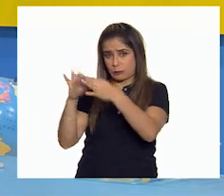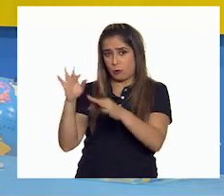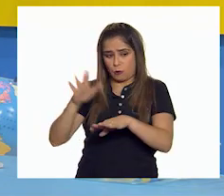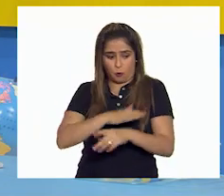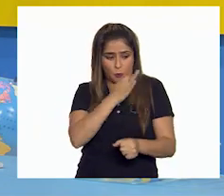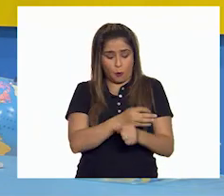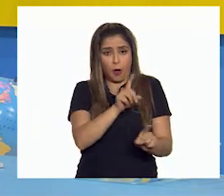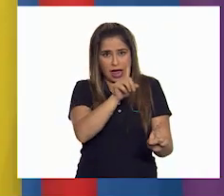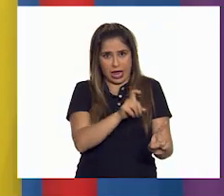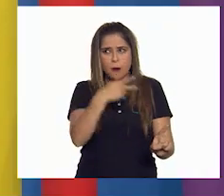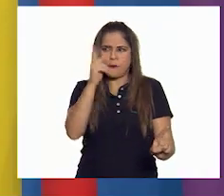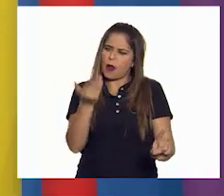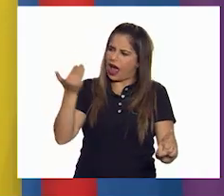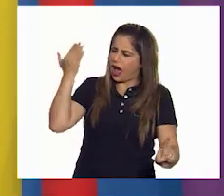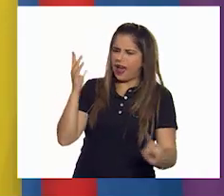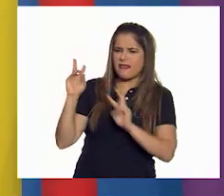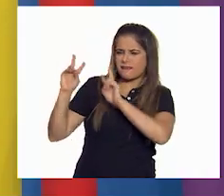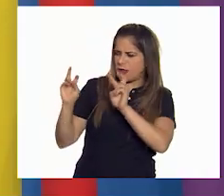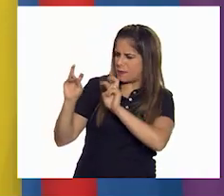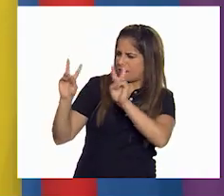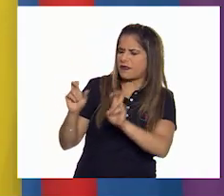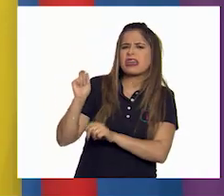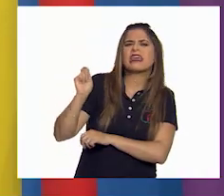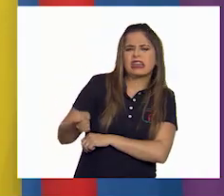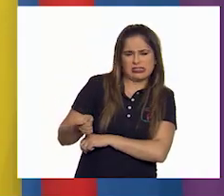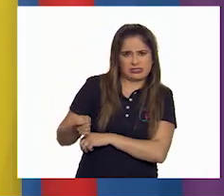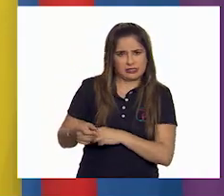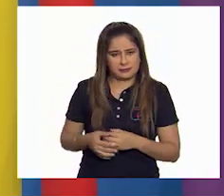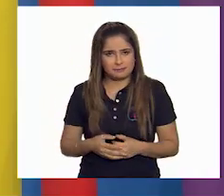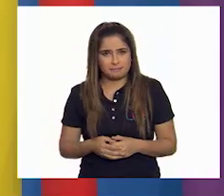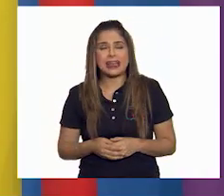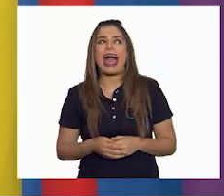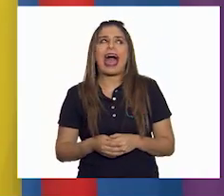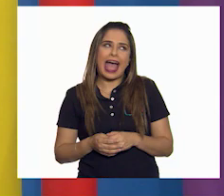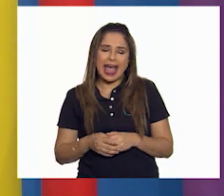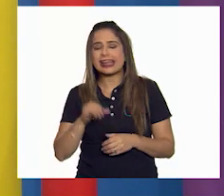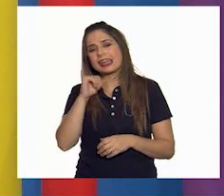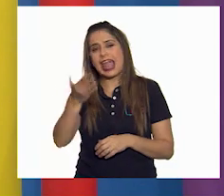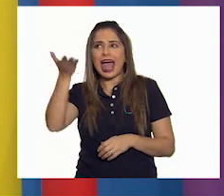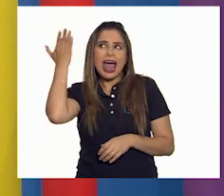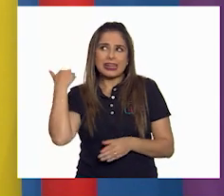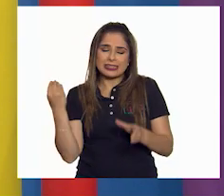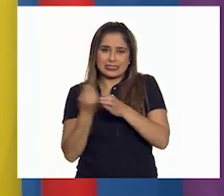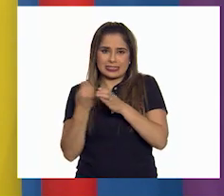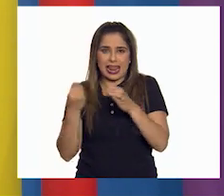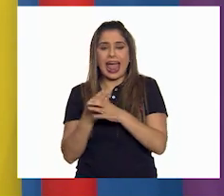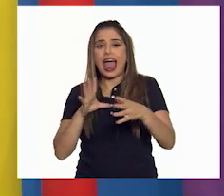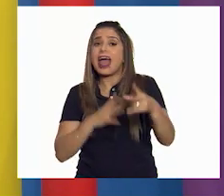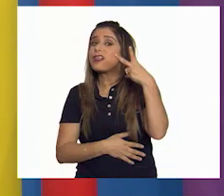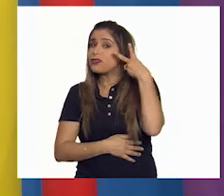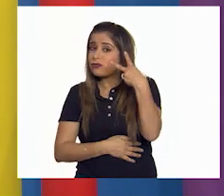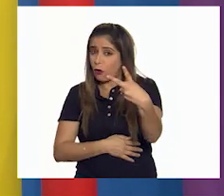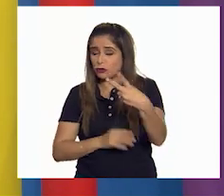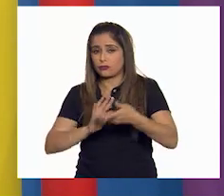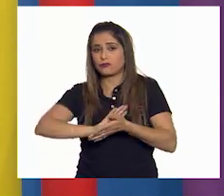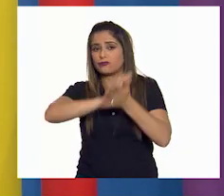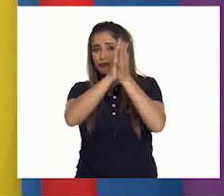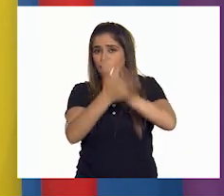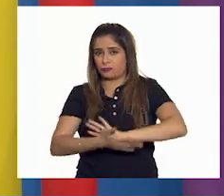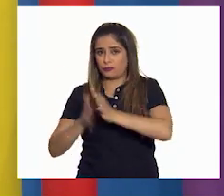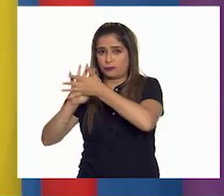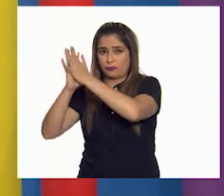agua. Claro que sí, maestra. Bueno, pues en las clases anteriores estudiamos dos tipos de transformaciones.